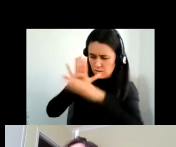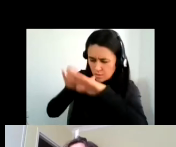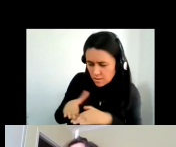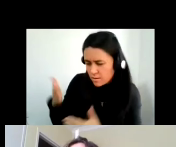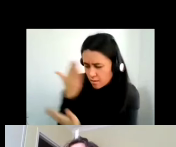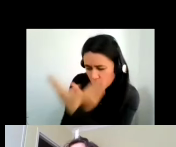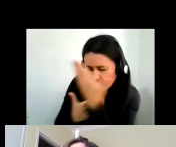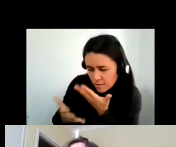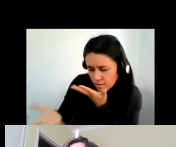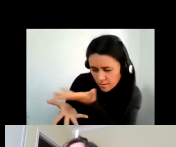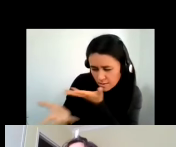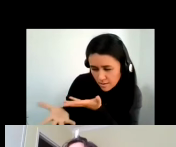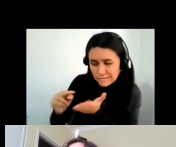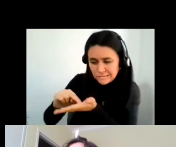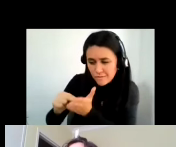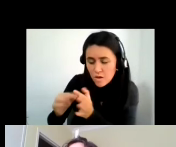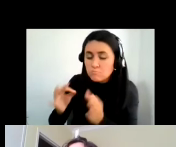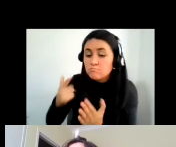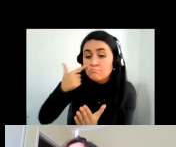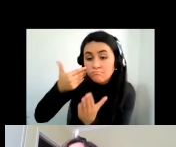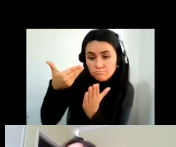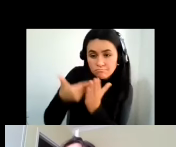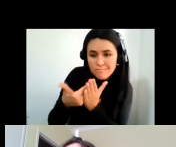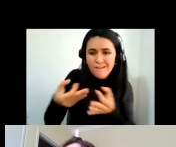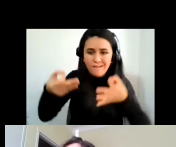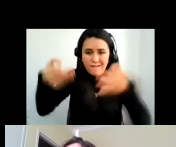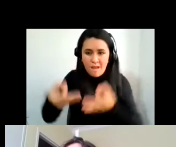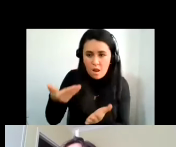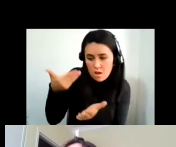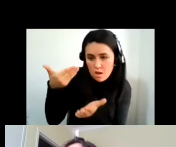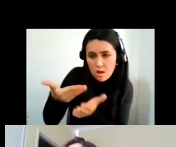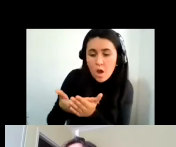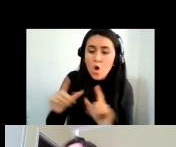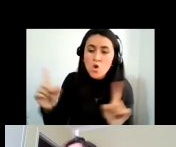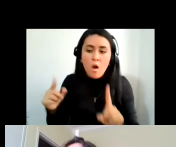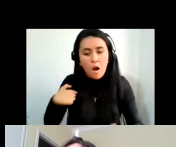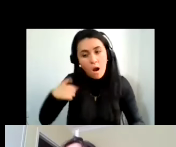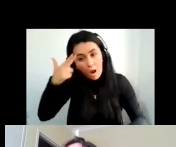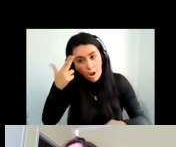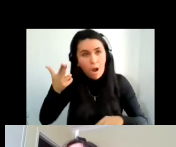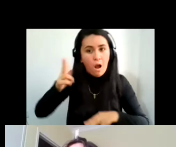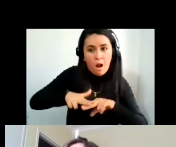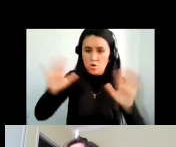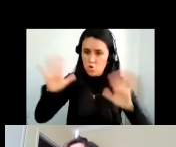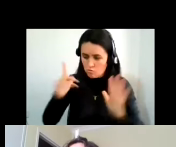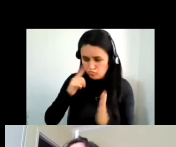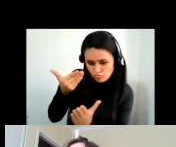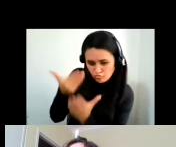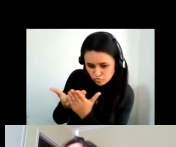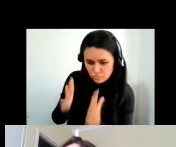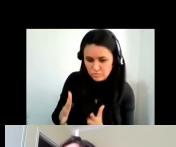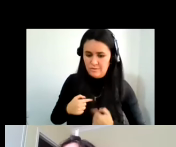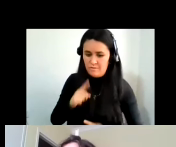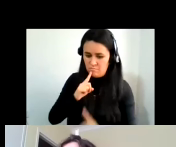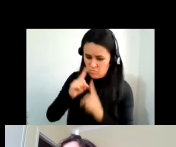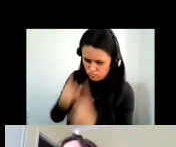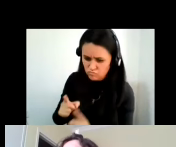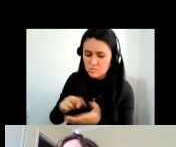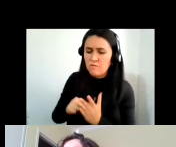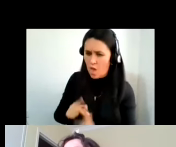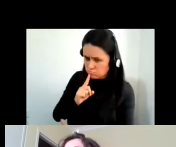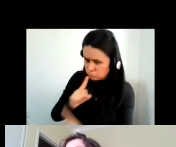se basaron en evidencia y no fue un esfuerzo duplicado. Asimismo, realizamos